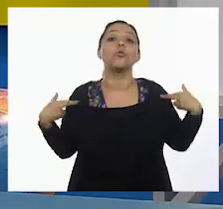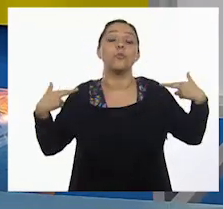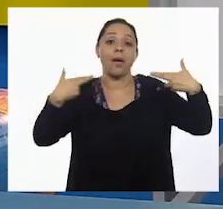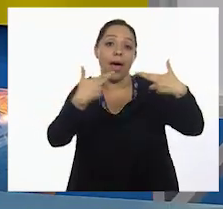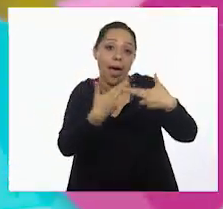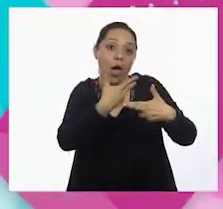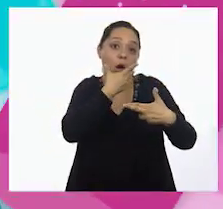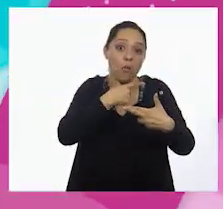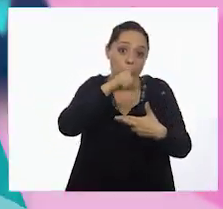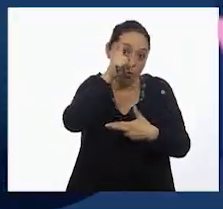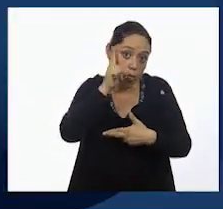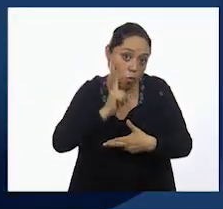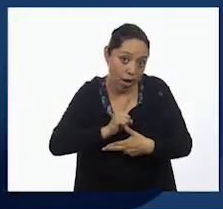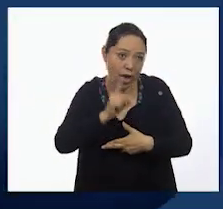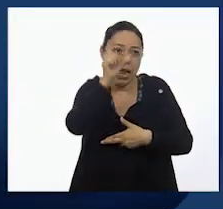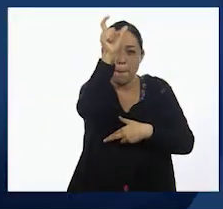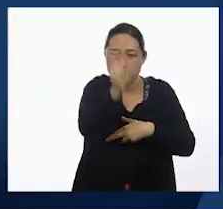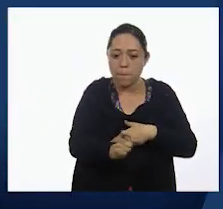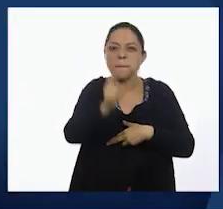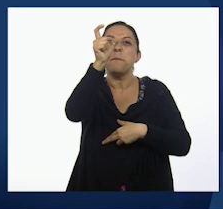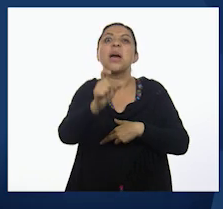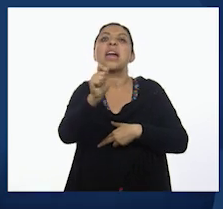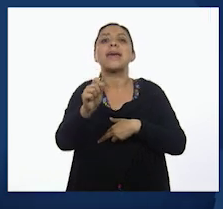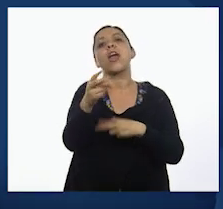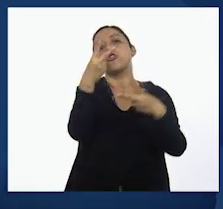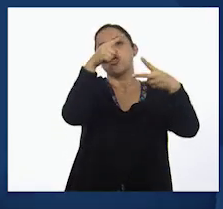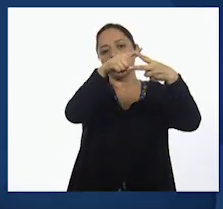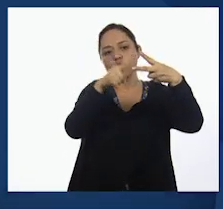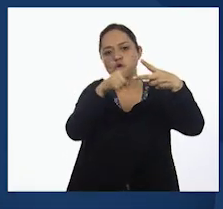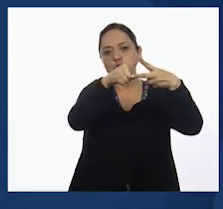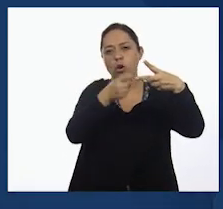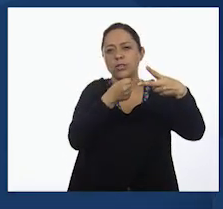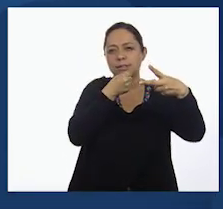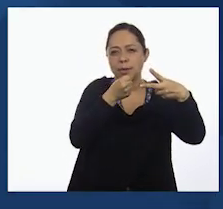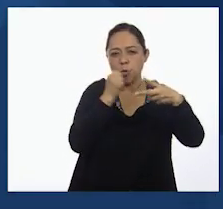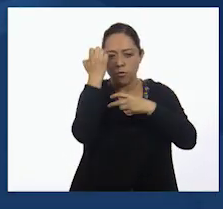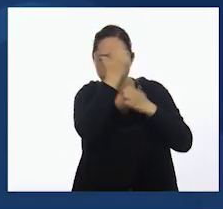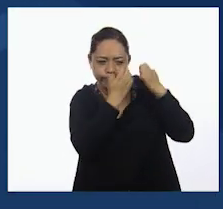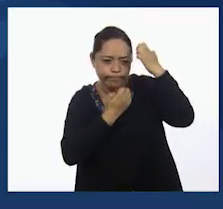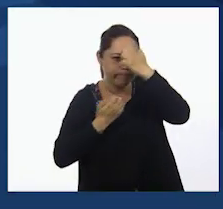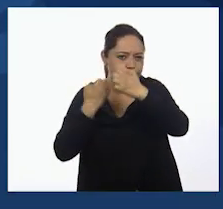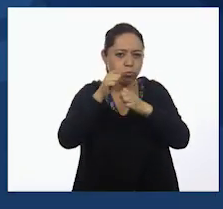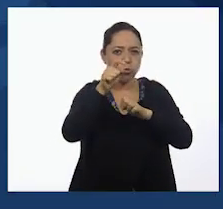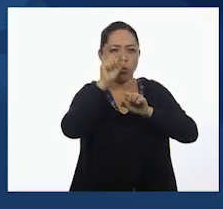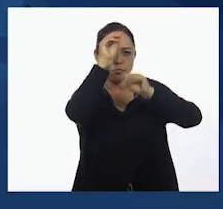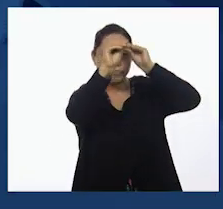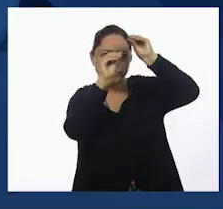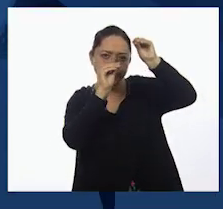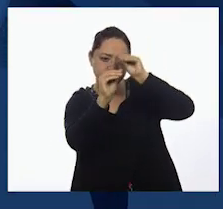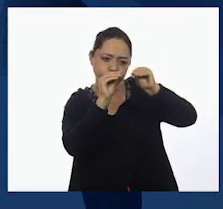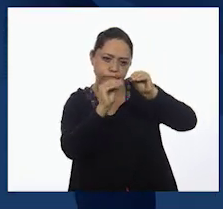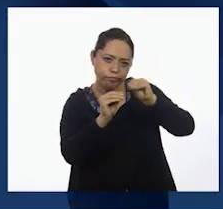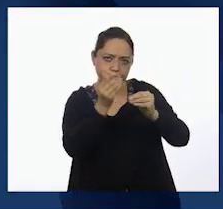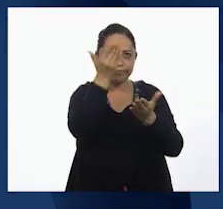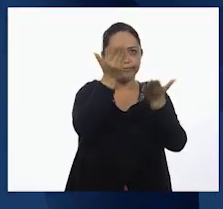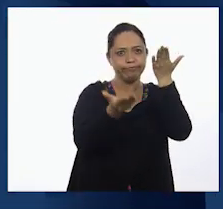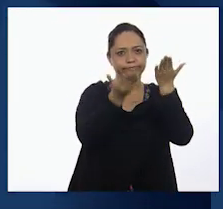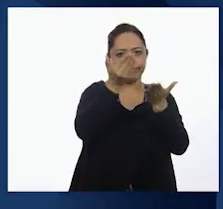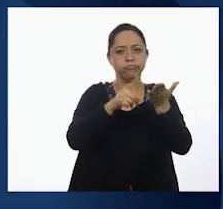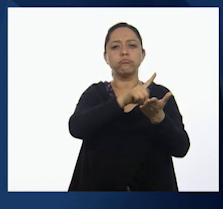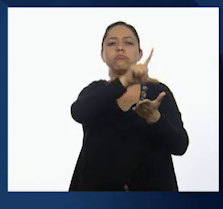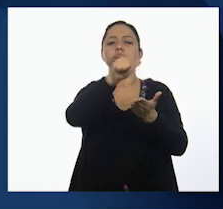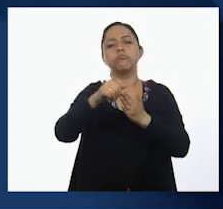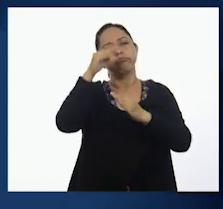que revises otros 2 reportajes y que puedas llenar, comparar también entre uno y otro y tú definas después